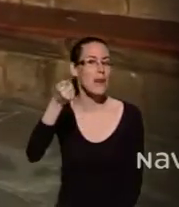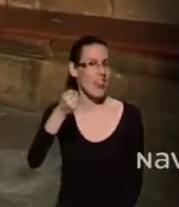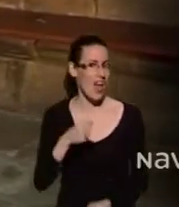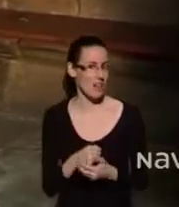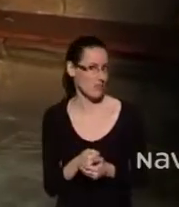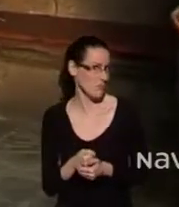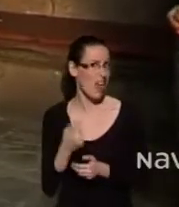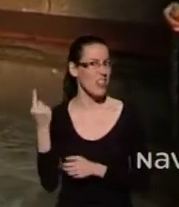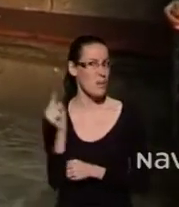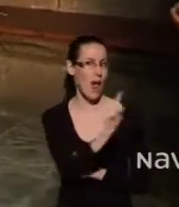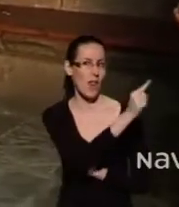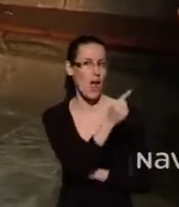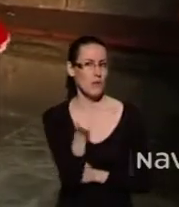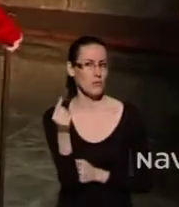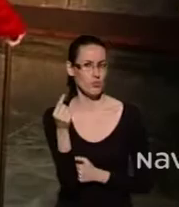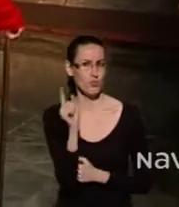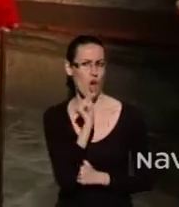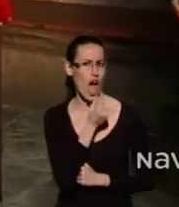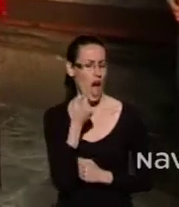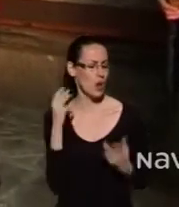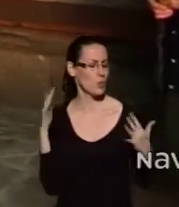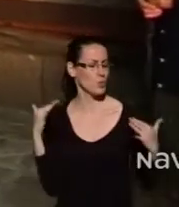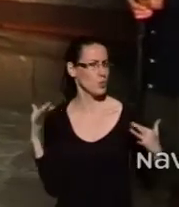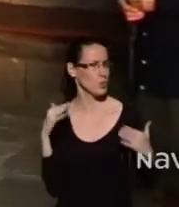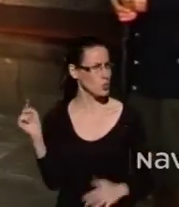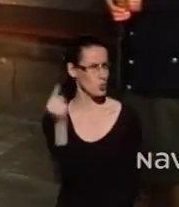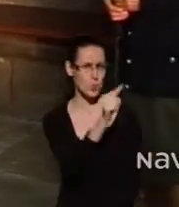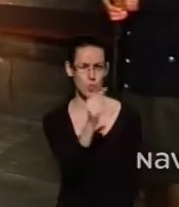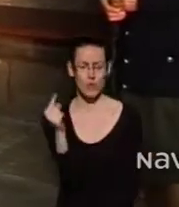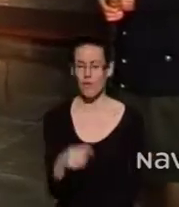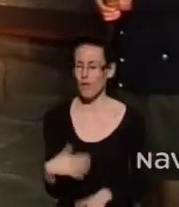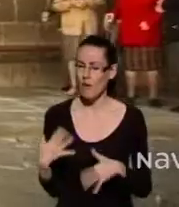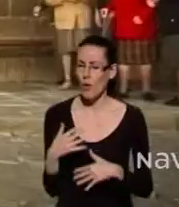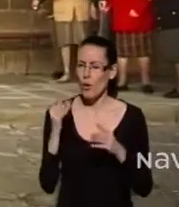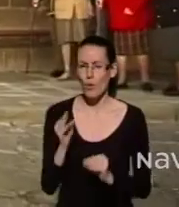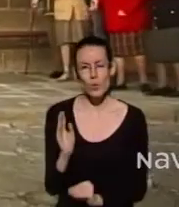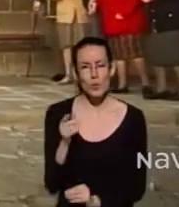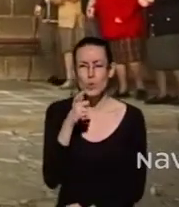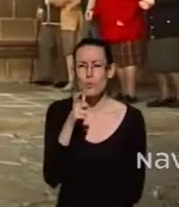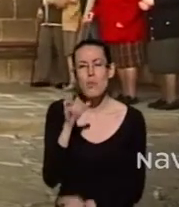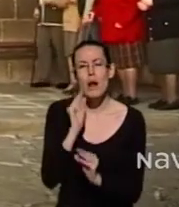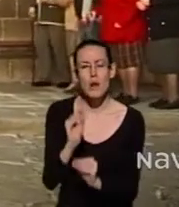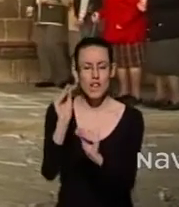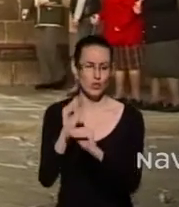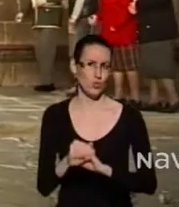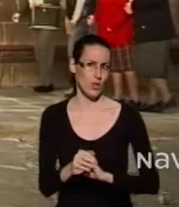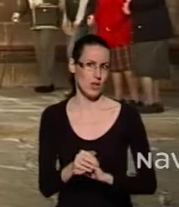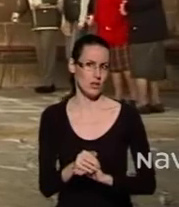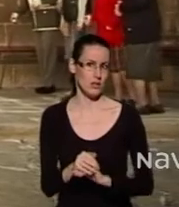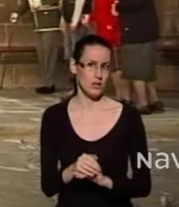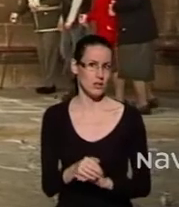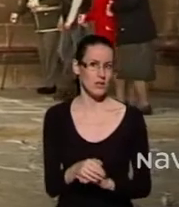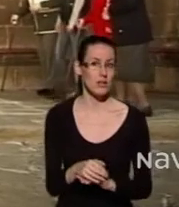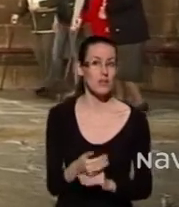templada. Pues estás muy templada. Muy ágil. Me está costando entenderos a los vecinos, ¿eh? Ahora venga, otra vez. Vete templada, se decía antes, cuando